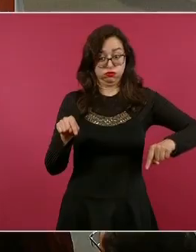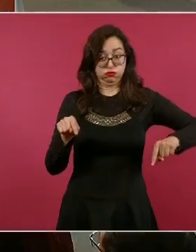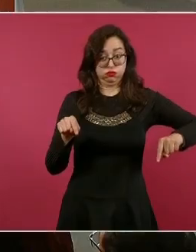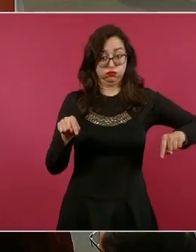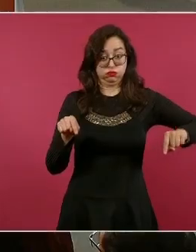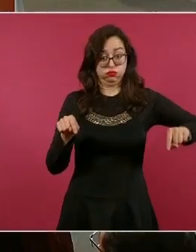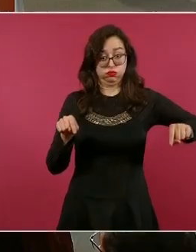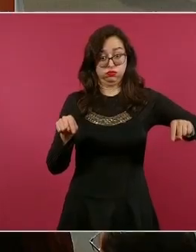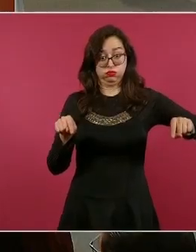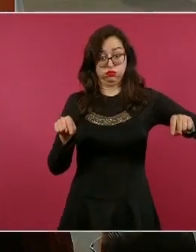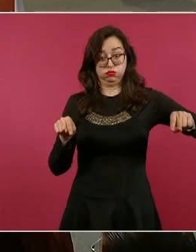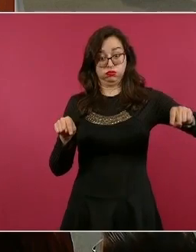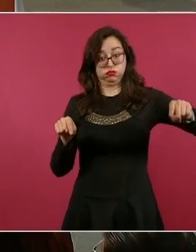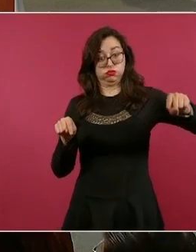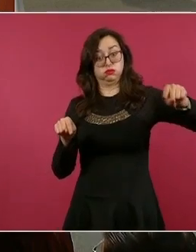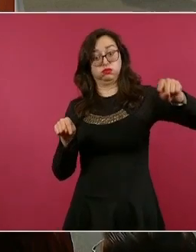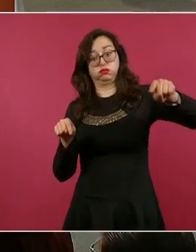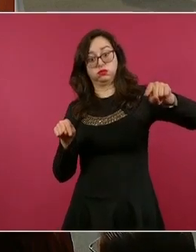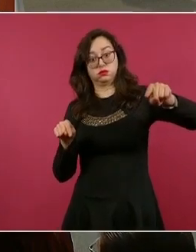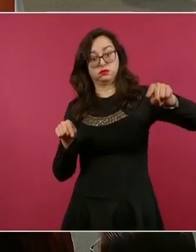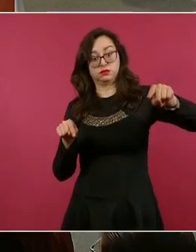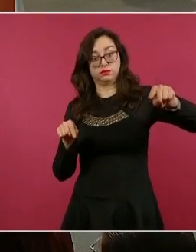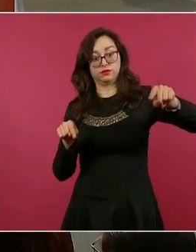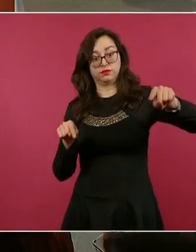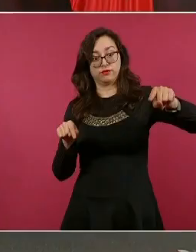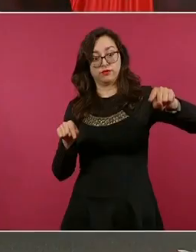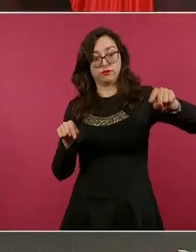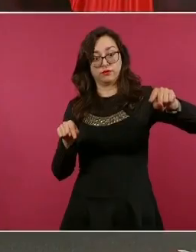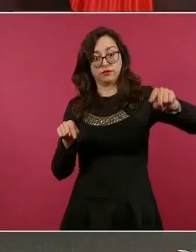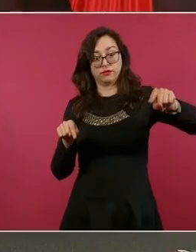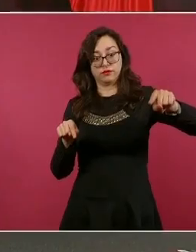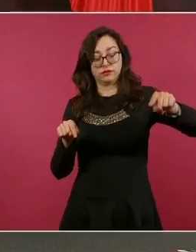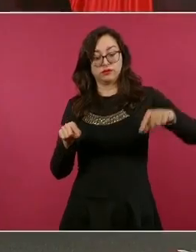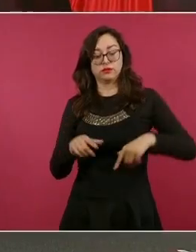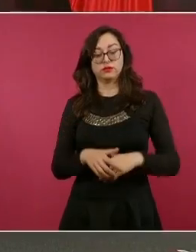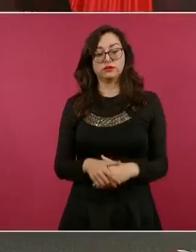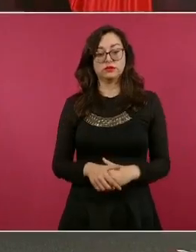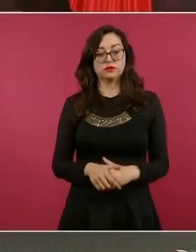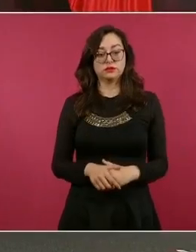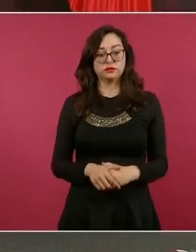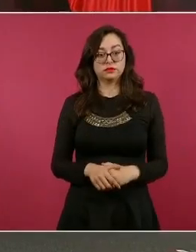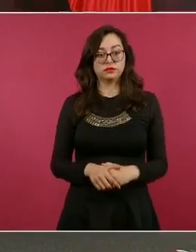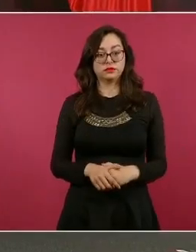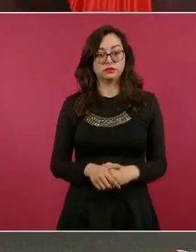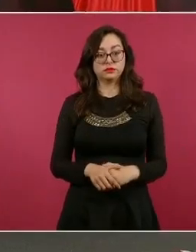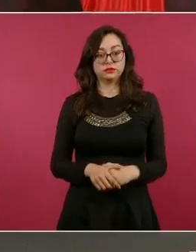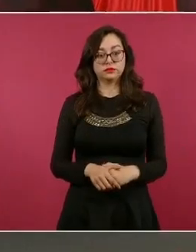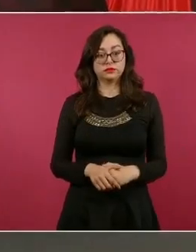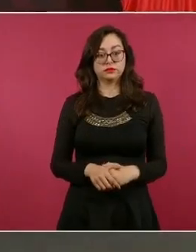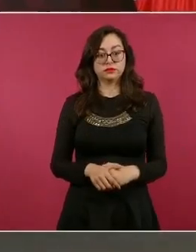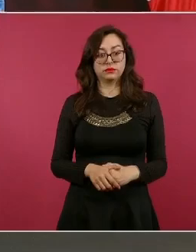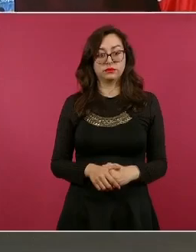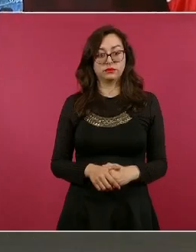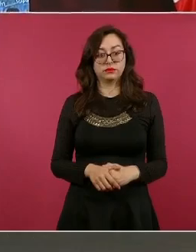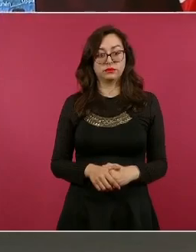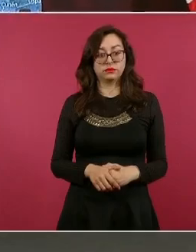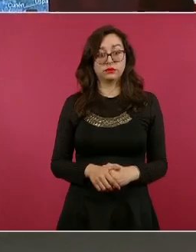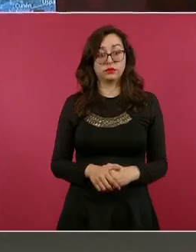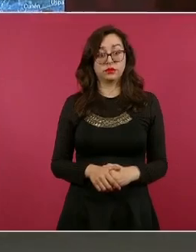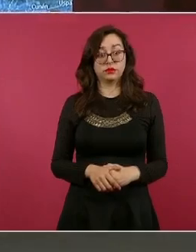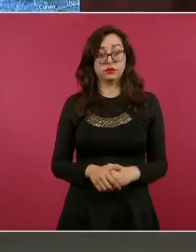Aquí está, ¿sí? Aquí, Motocintla, Huixla,